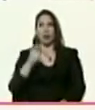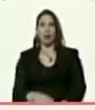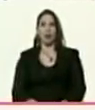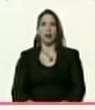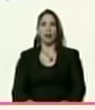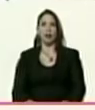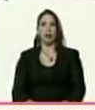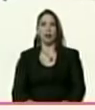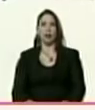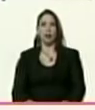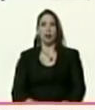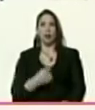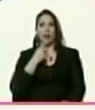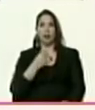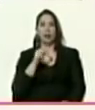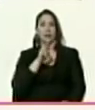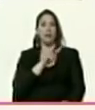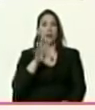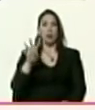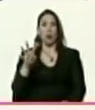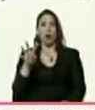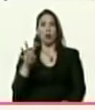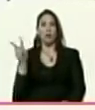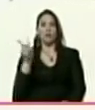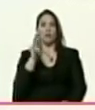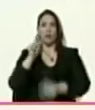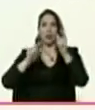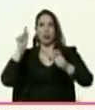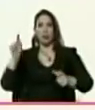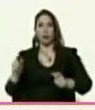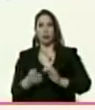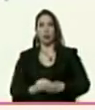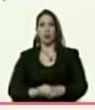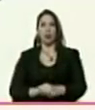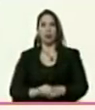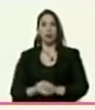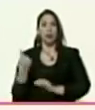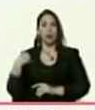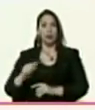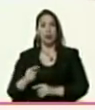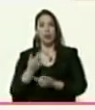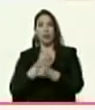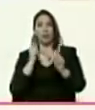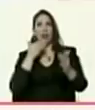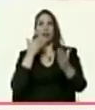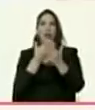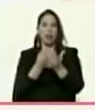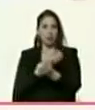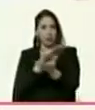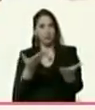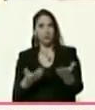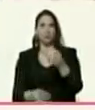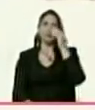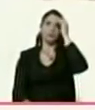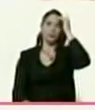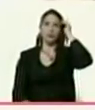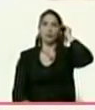importante revela que son 24 venezolanas y venezolanas las que obtienen su libertad. Muchas gracias.